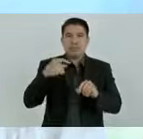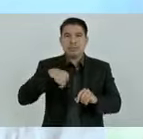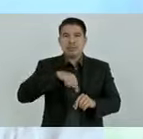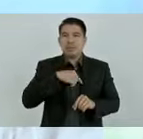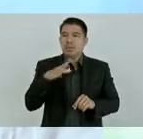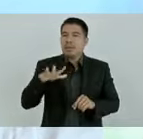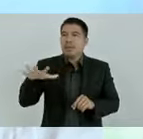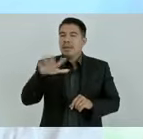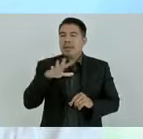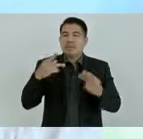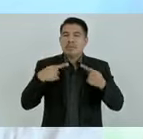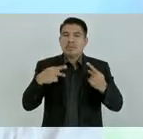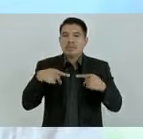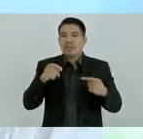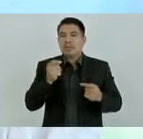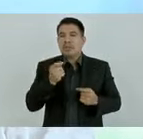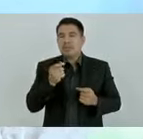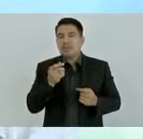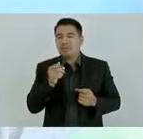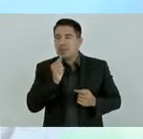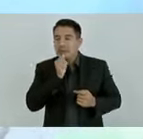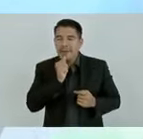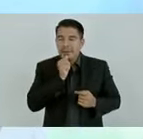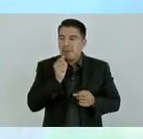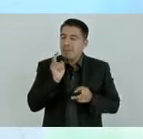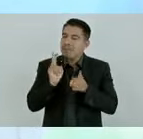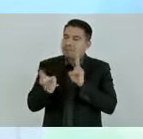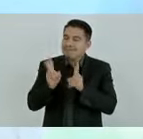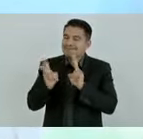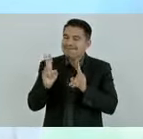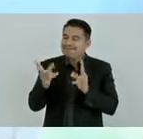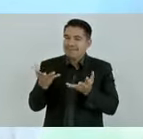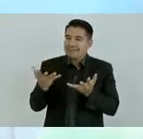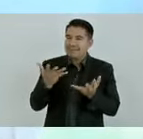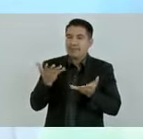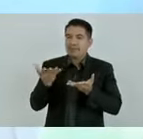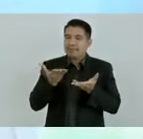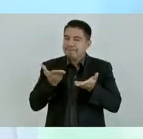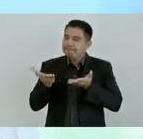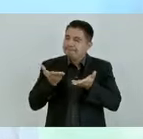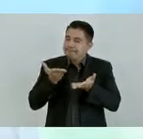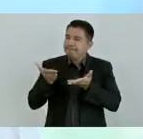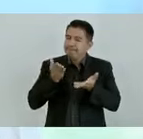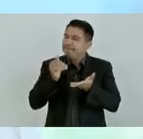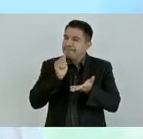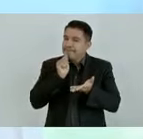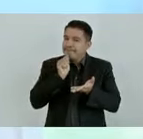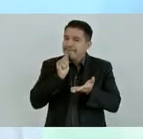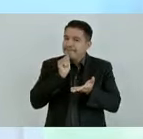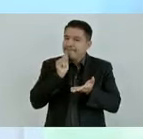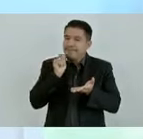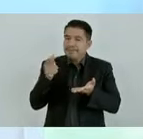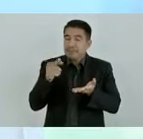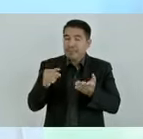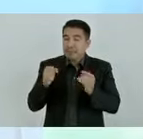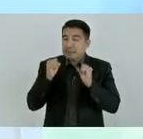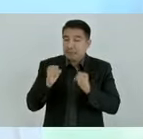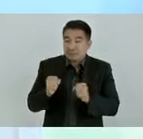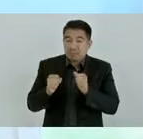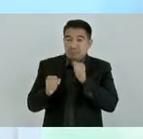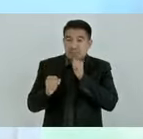los pobladores por donde pueda pasar una autopista de Palenque a